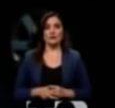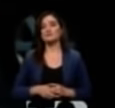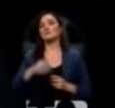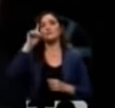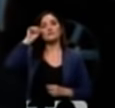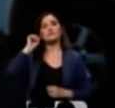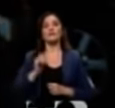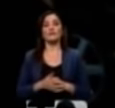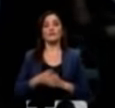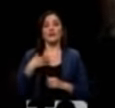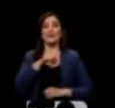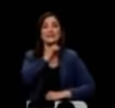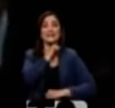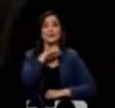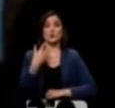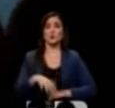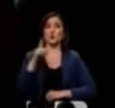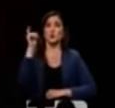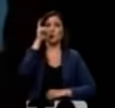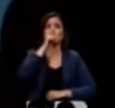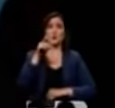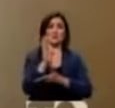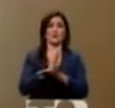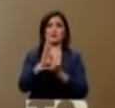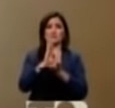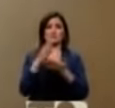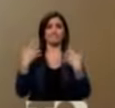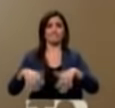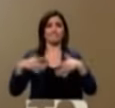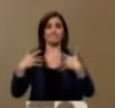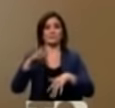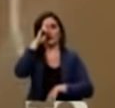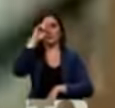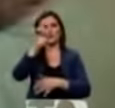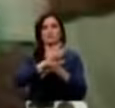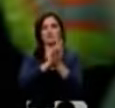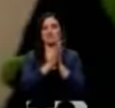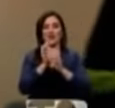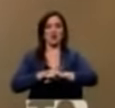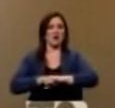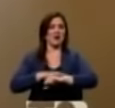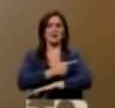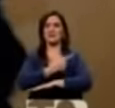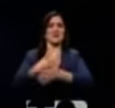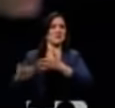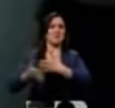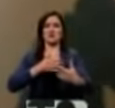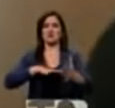Recuerdan que la delincuencia se había apoderado del barrio La Quintana y no respetaban hora ni día para